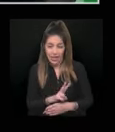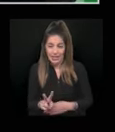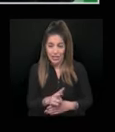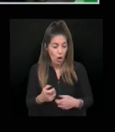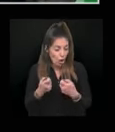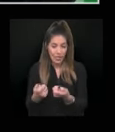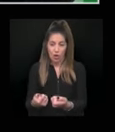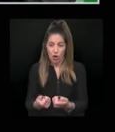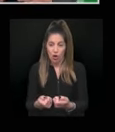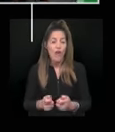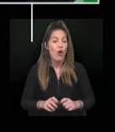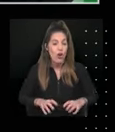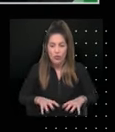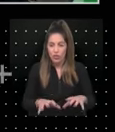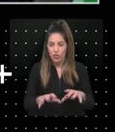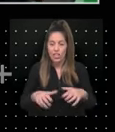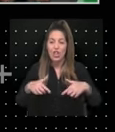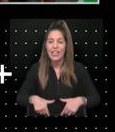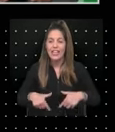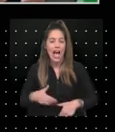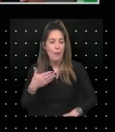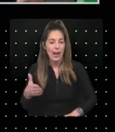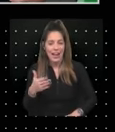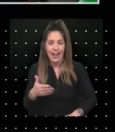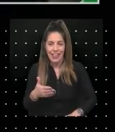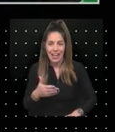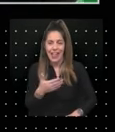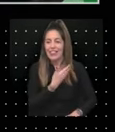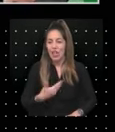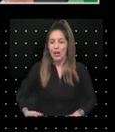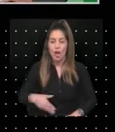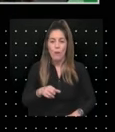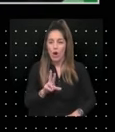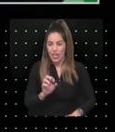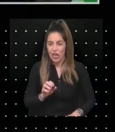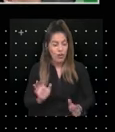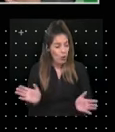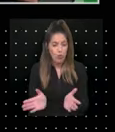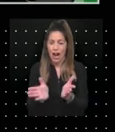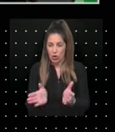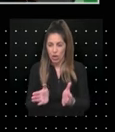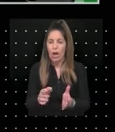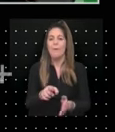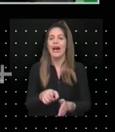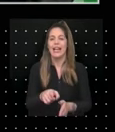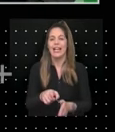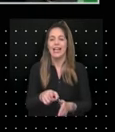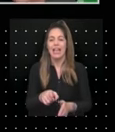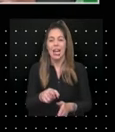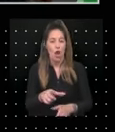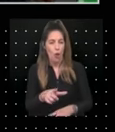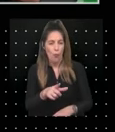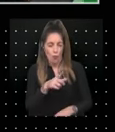los funcionarios de la embajada del gobierno de Lenín Moreno quienes lo empujaron hacia afuera para que los